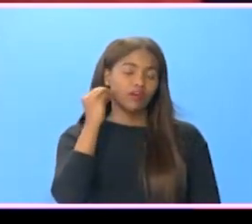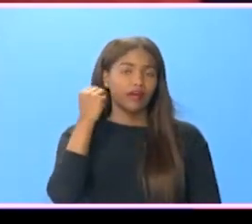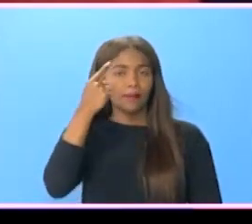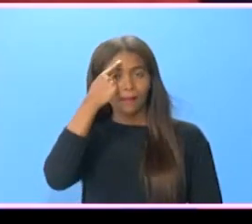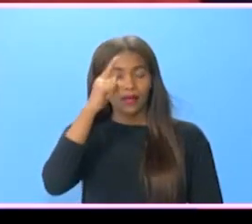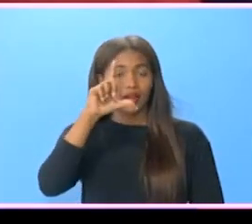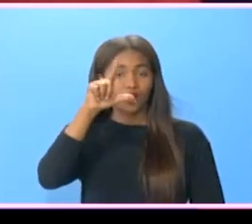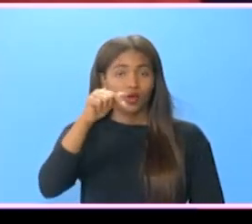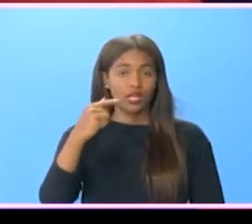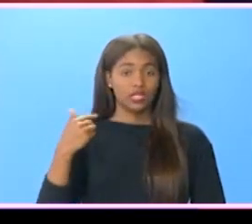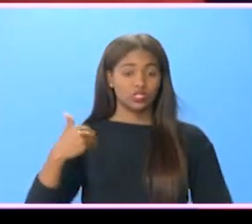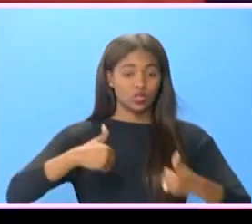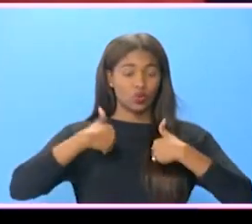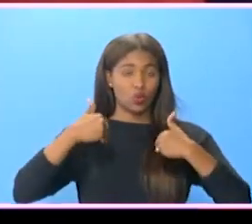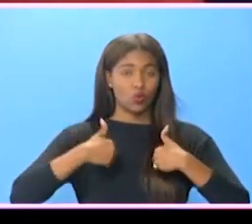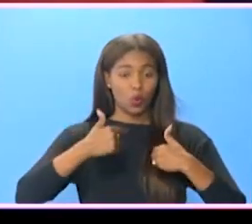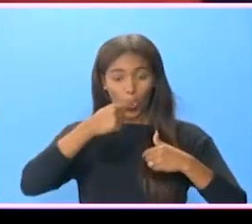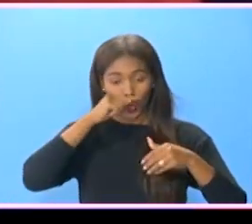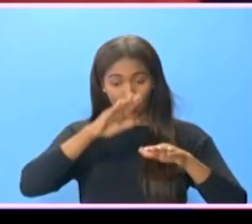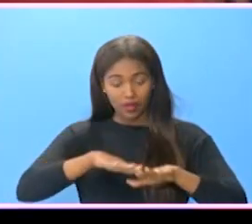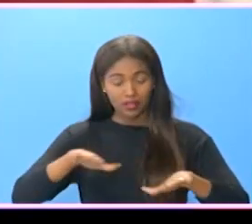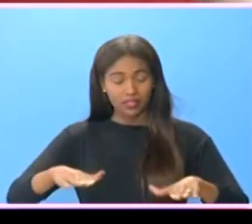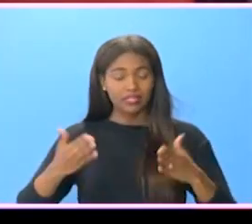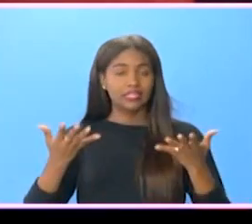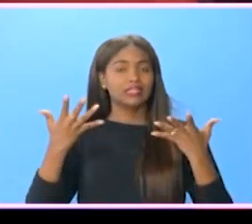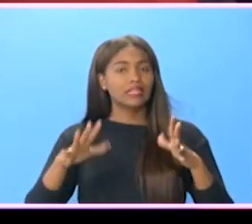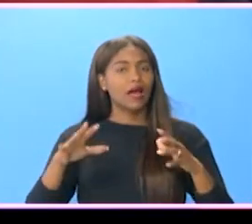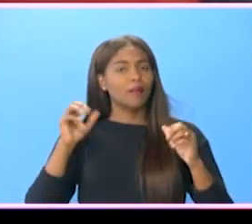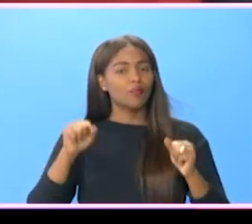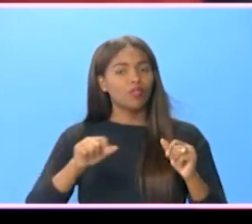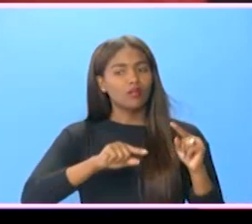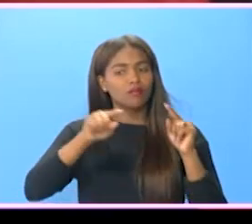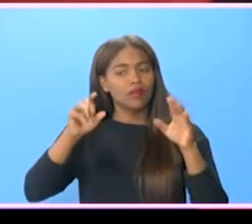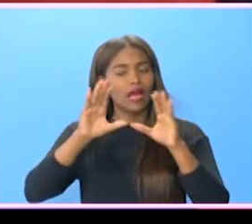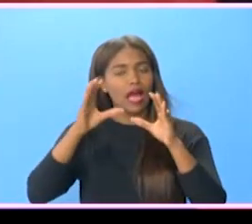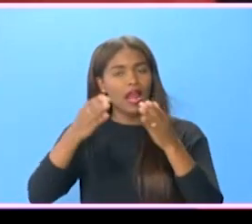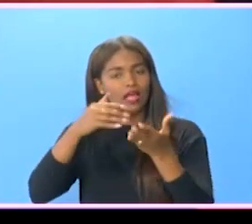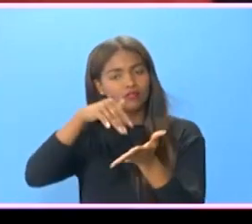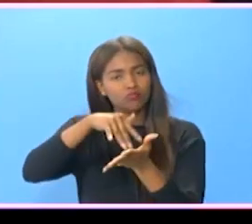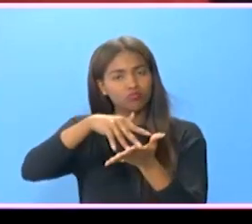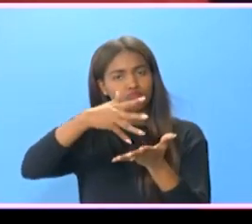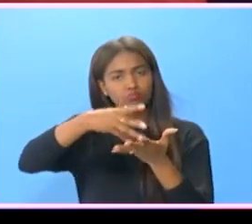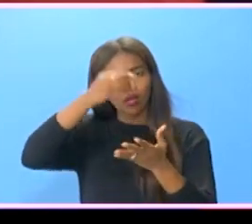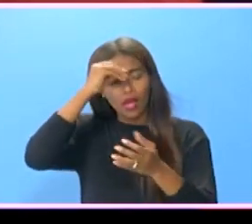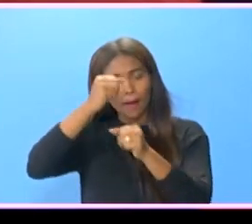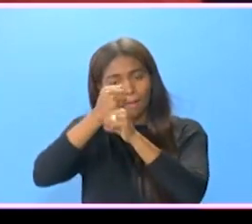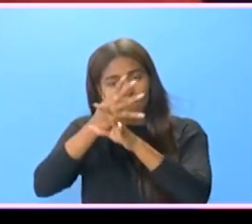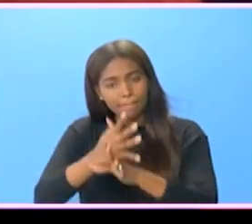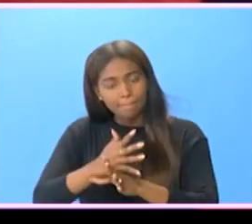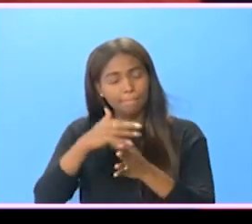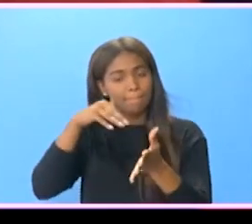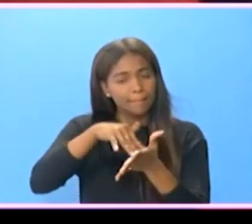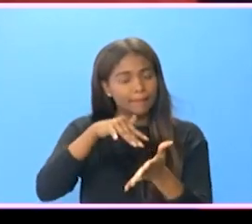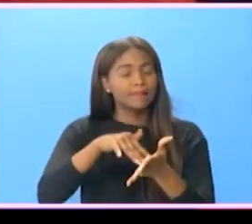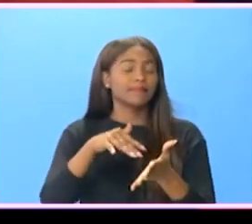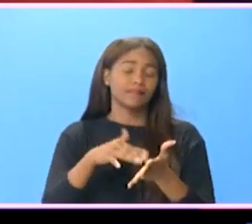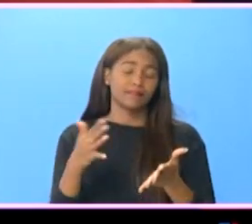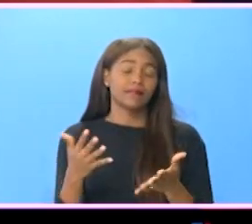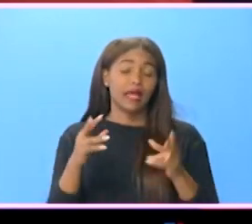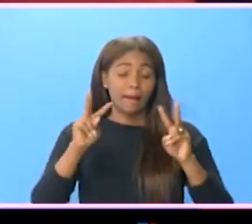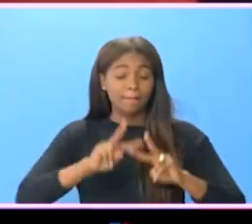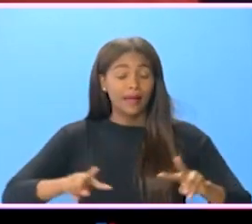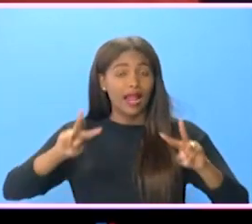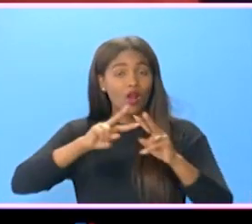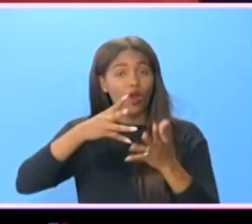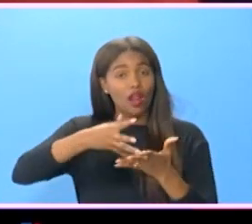que nuestros jóvenes, nuestros niños ya vayan a las aulas preparados con una base sólida en valores,